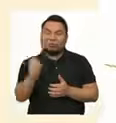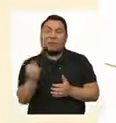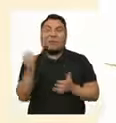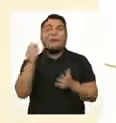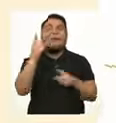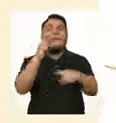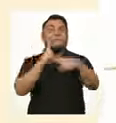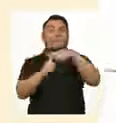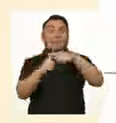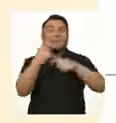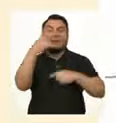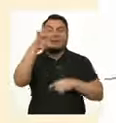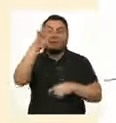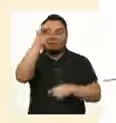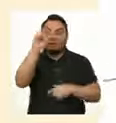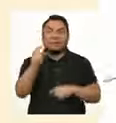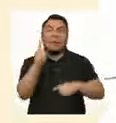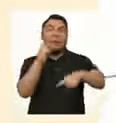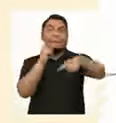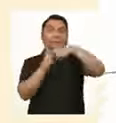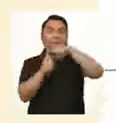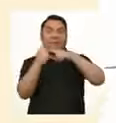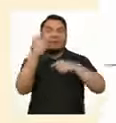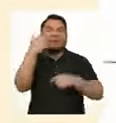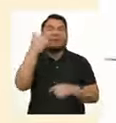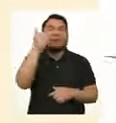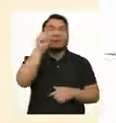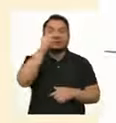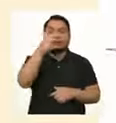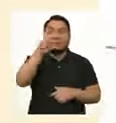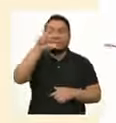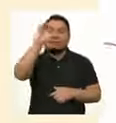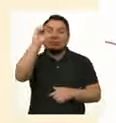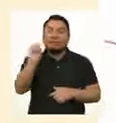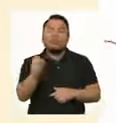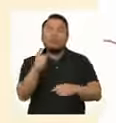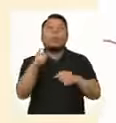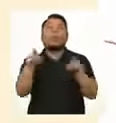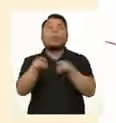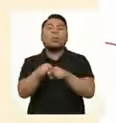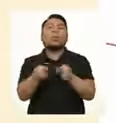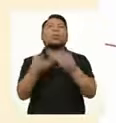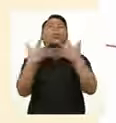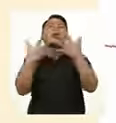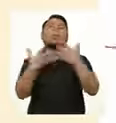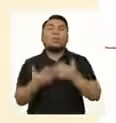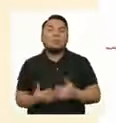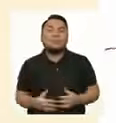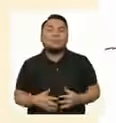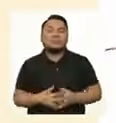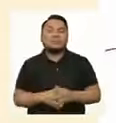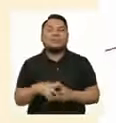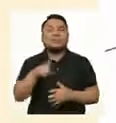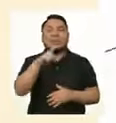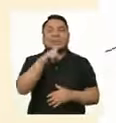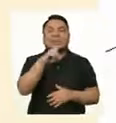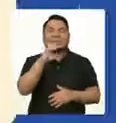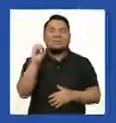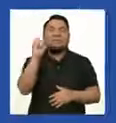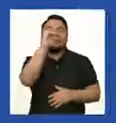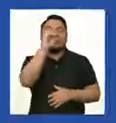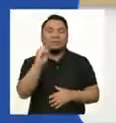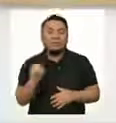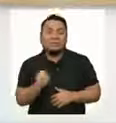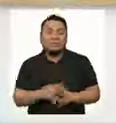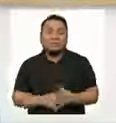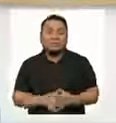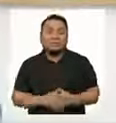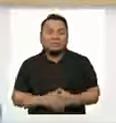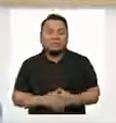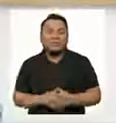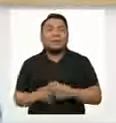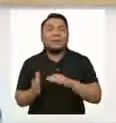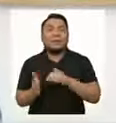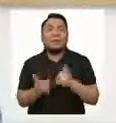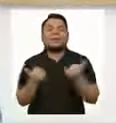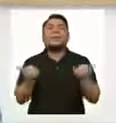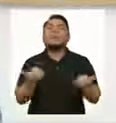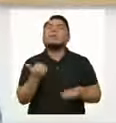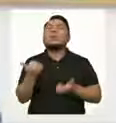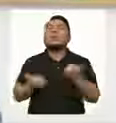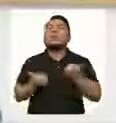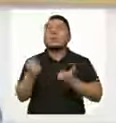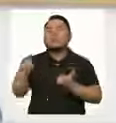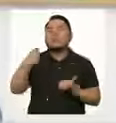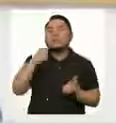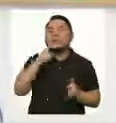más 17%, más 13% es igual a 100%. ¿Y qué tipos de